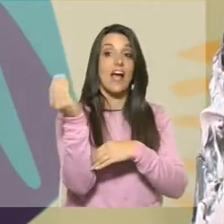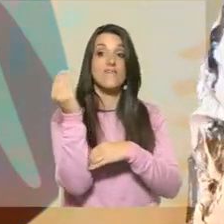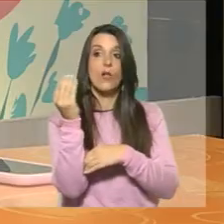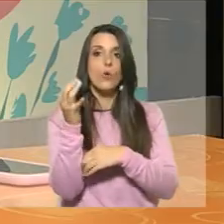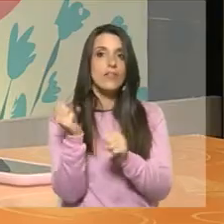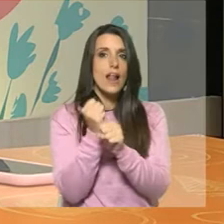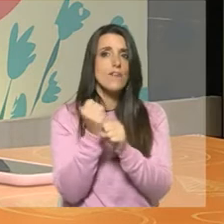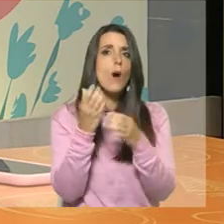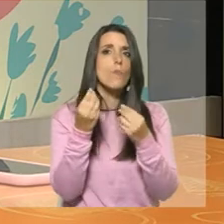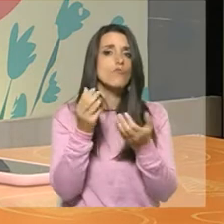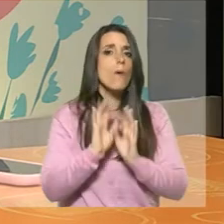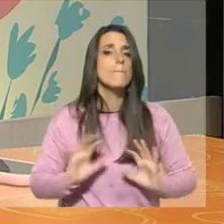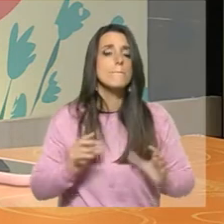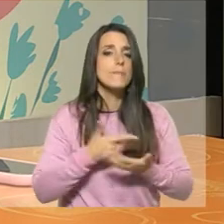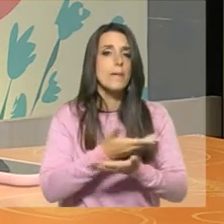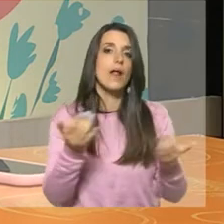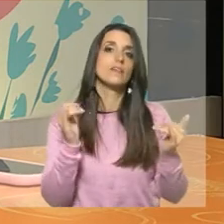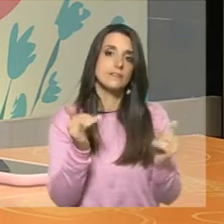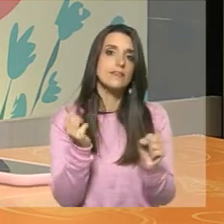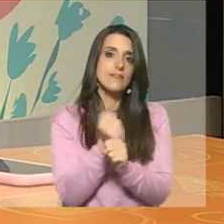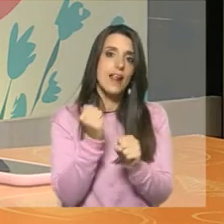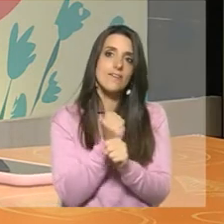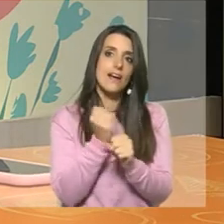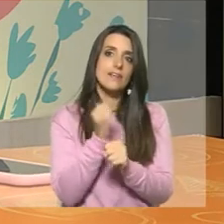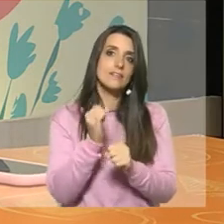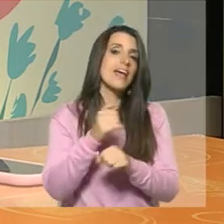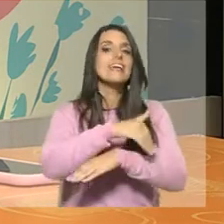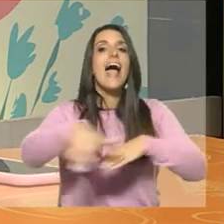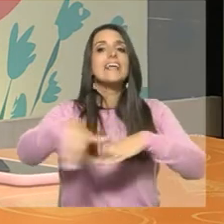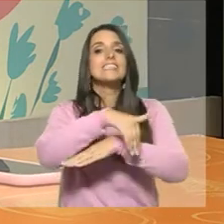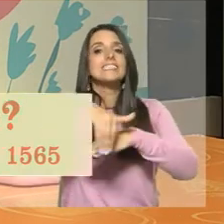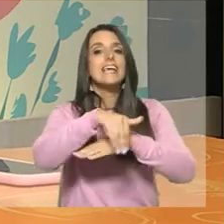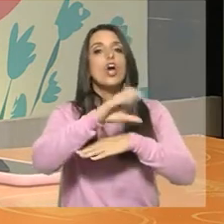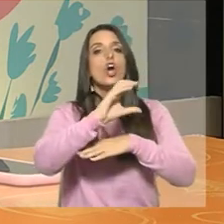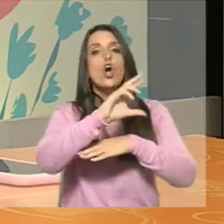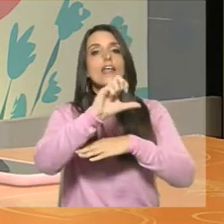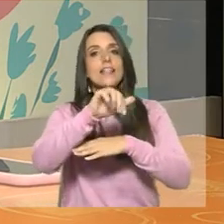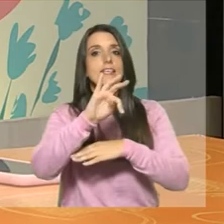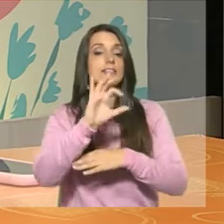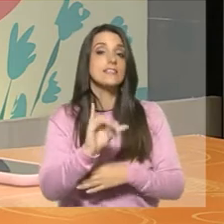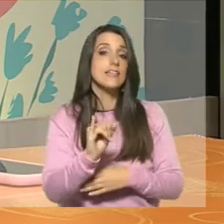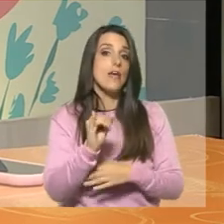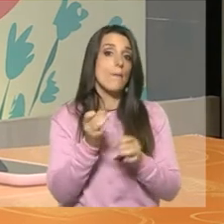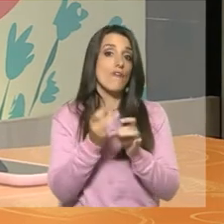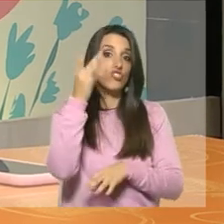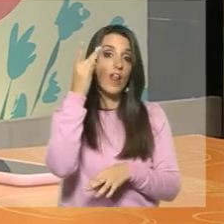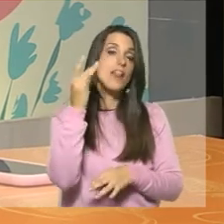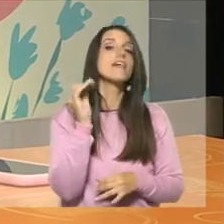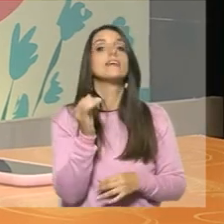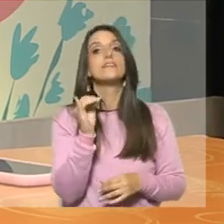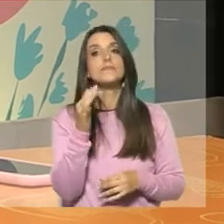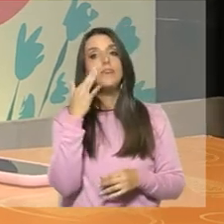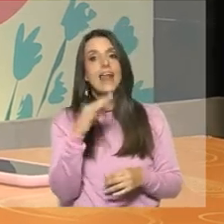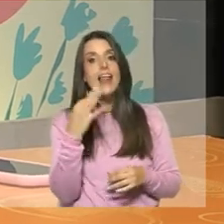trabaja mucho para presentar un espectáculo en Calle Corrientes. Es mucha la exigencia también. Hablando de ese profesionalismo del cual vos